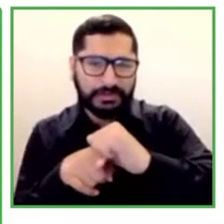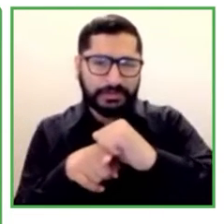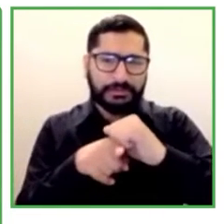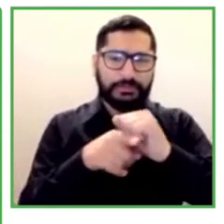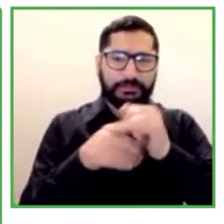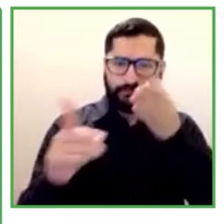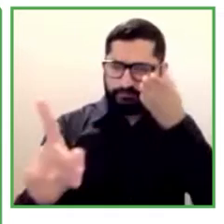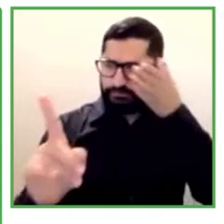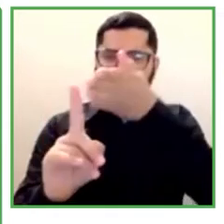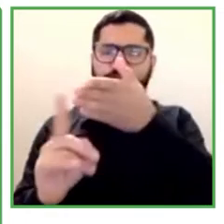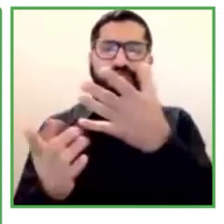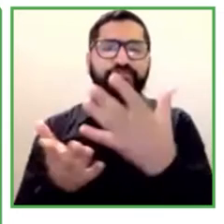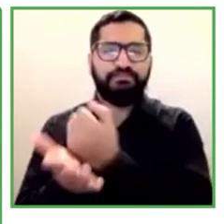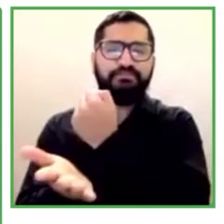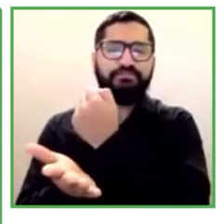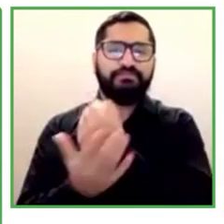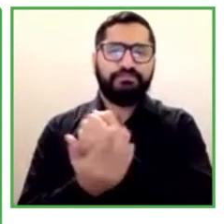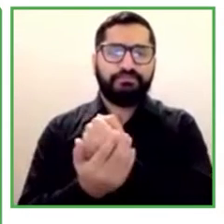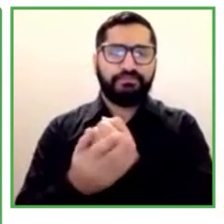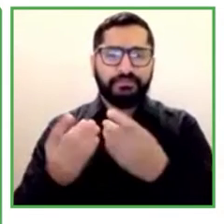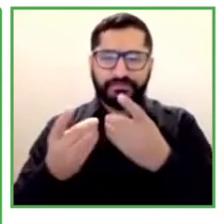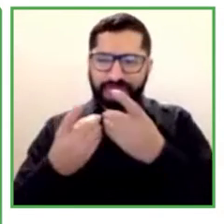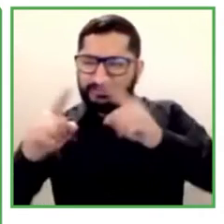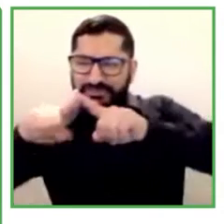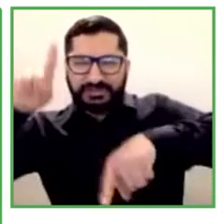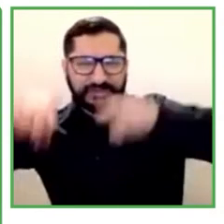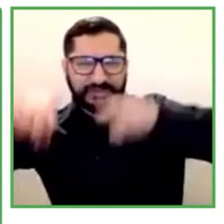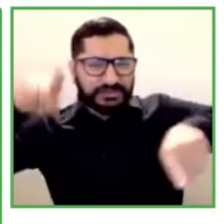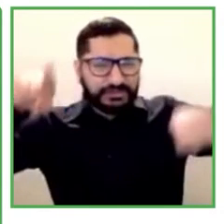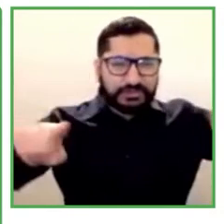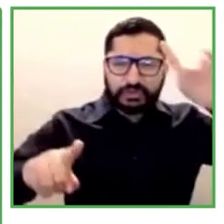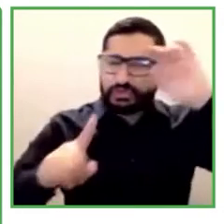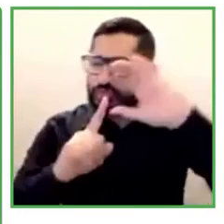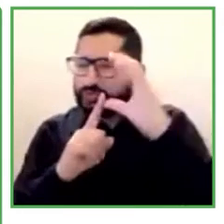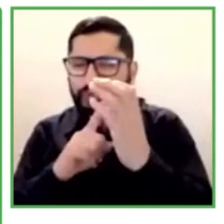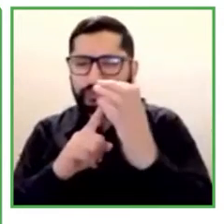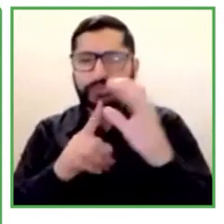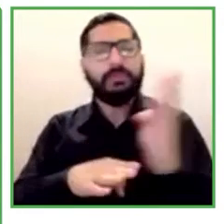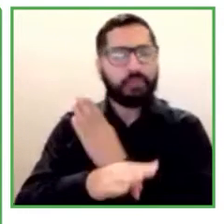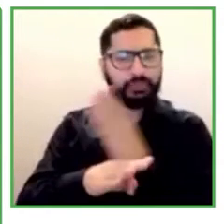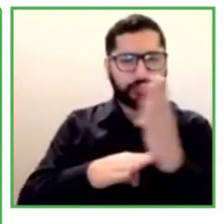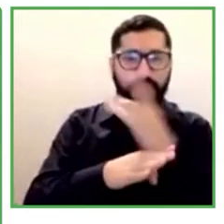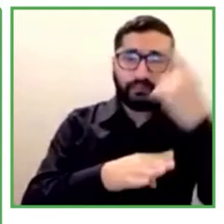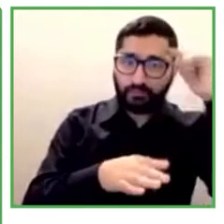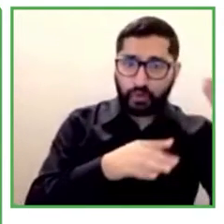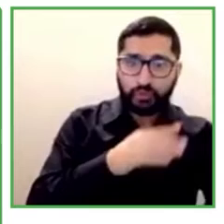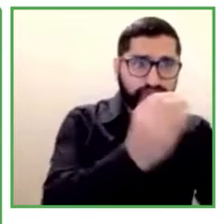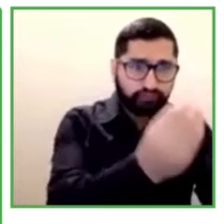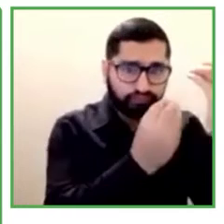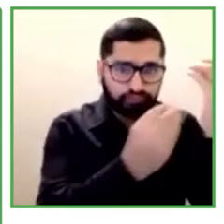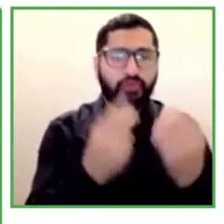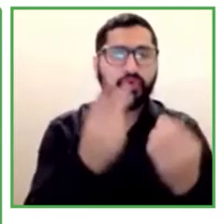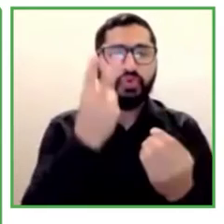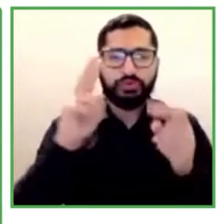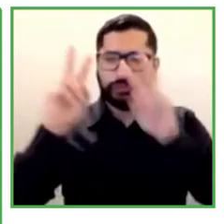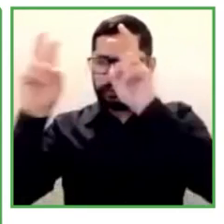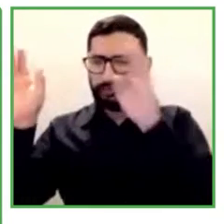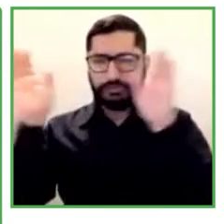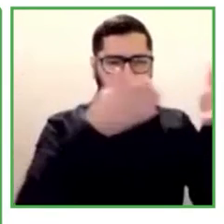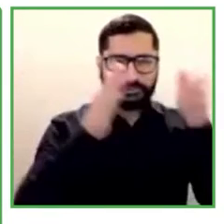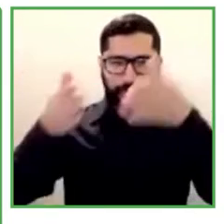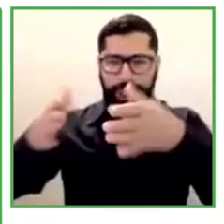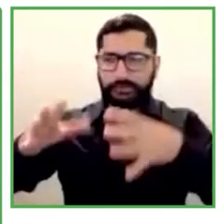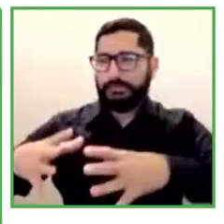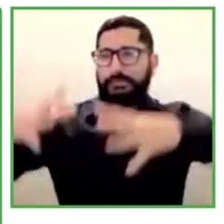la cultura corporativa. Vamos a aprender de dos grandes ejemplos del mundo y nuestra sesión va a ser una sesión